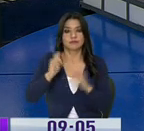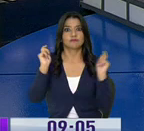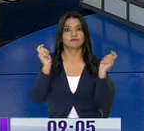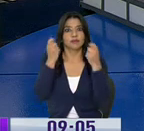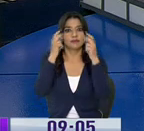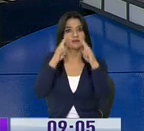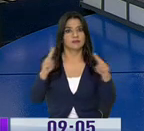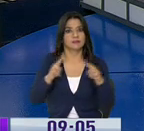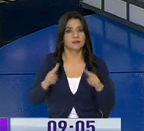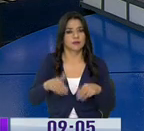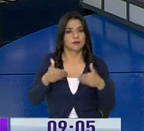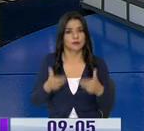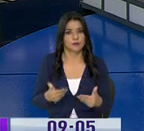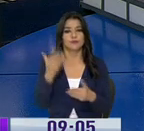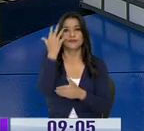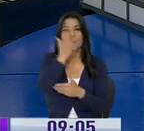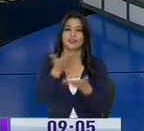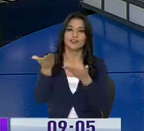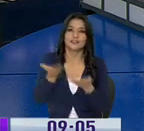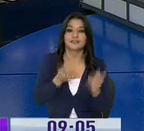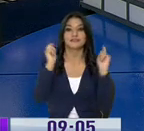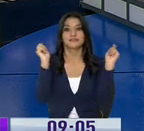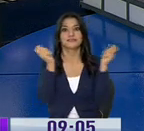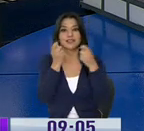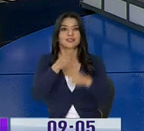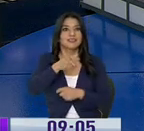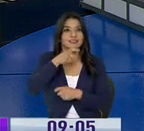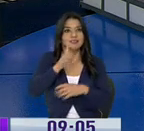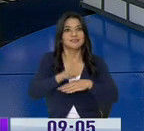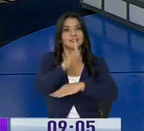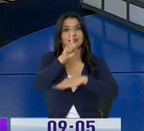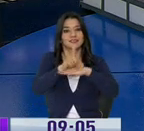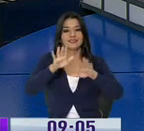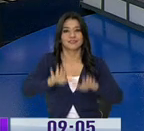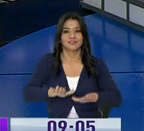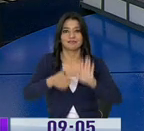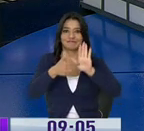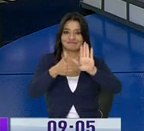Navidad. Sí, hubo un lindo agasajo organizado por los directivos de este